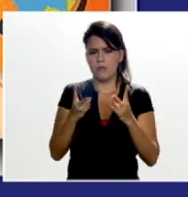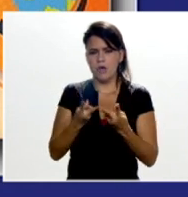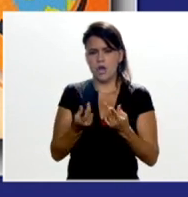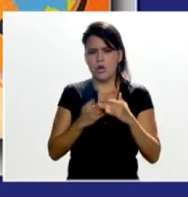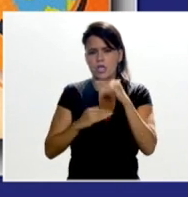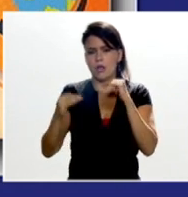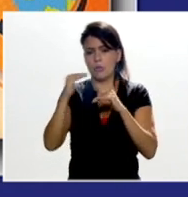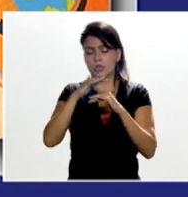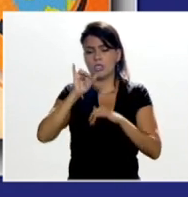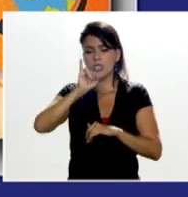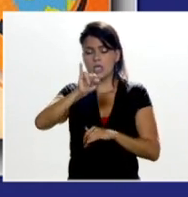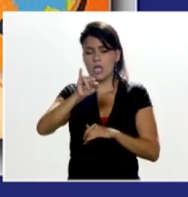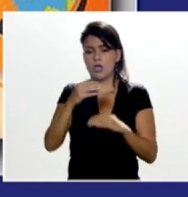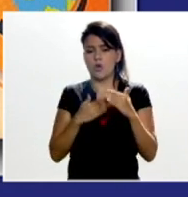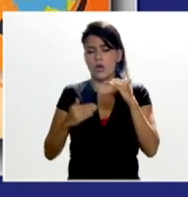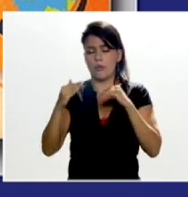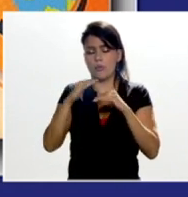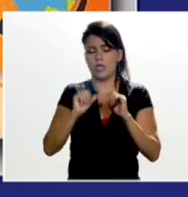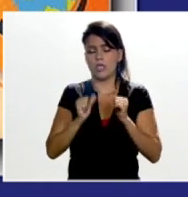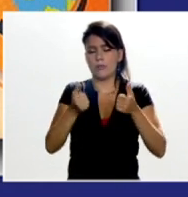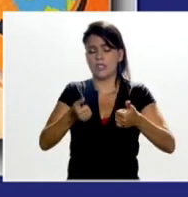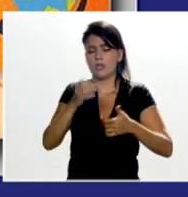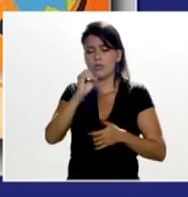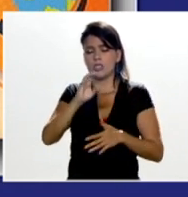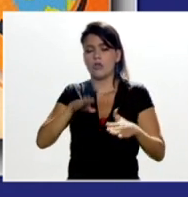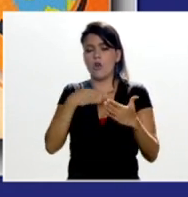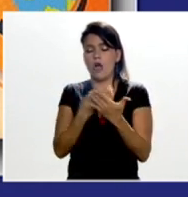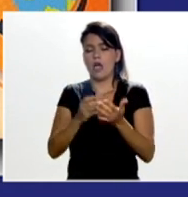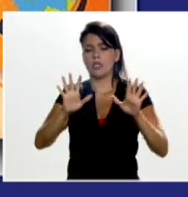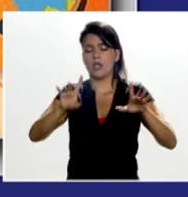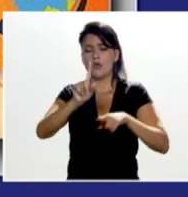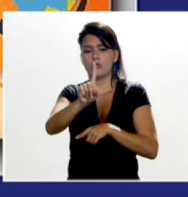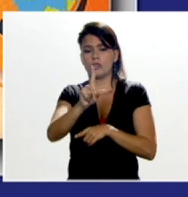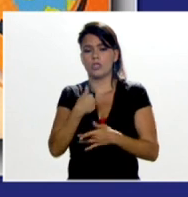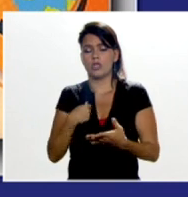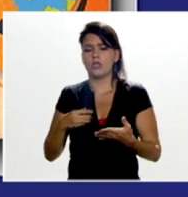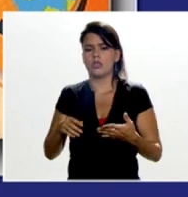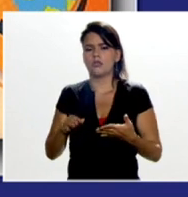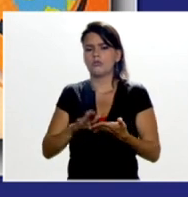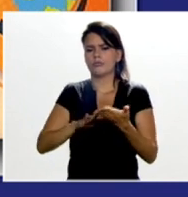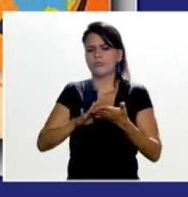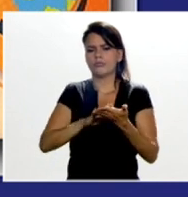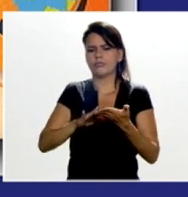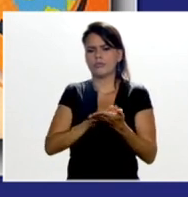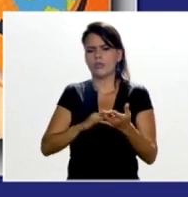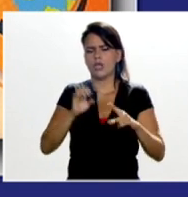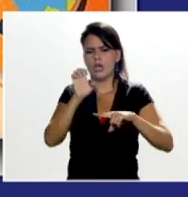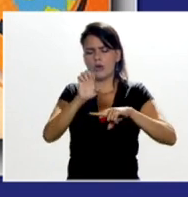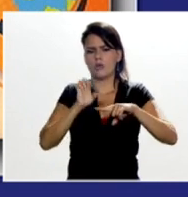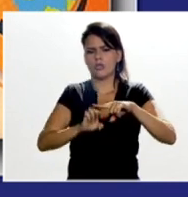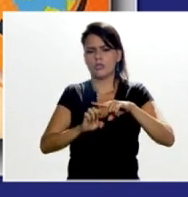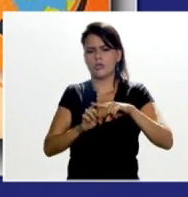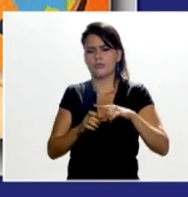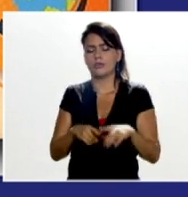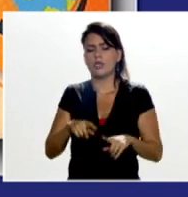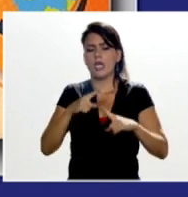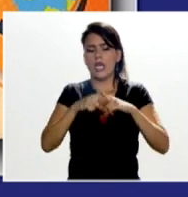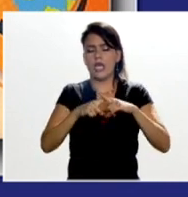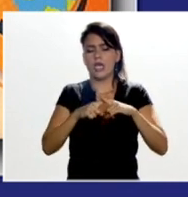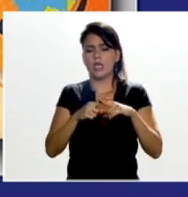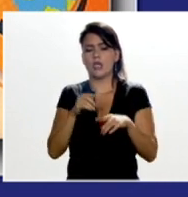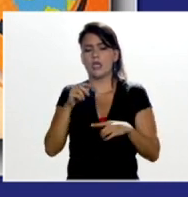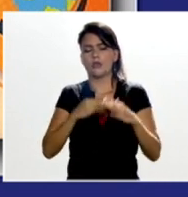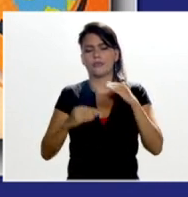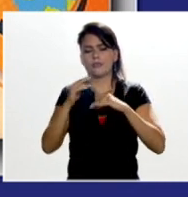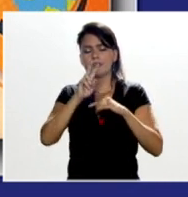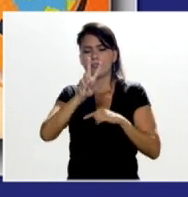potencias de i con exponentes desde el 0 hasta el 11. Y resuelve la ecuación x cuadrado sobre 5 igual